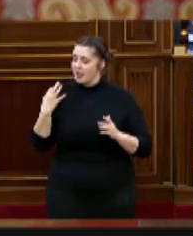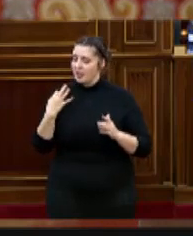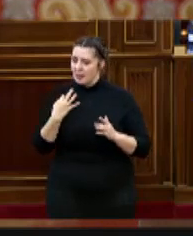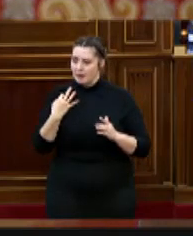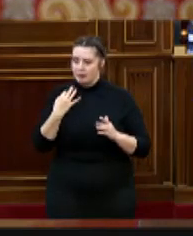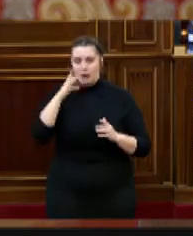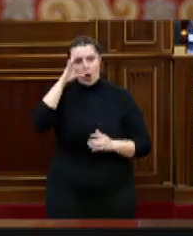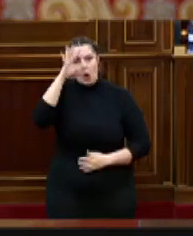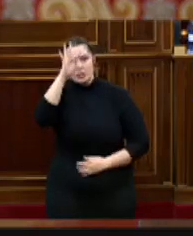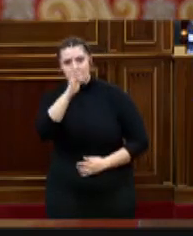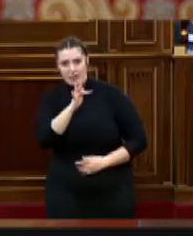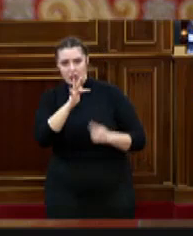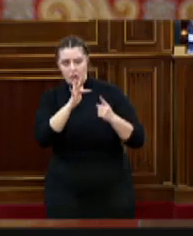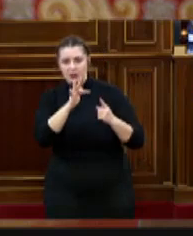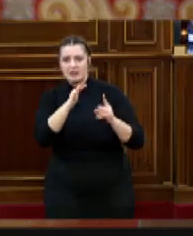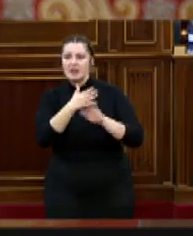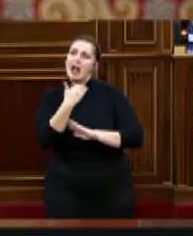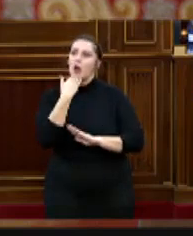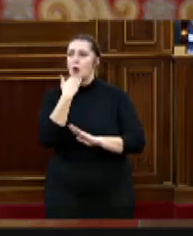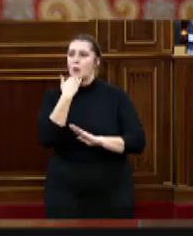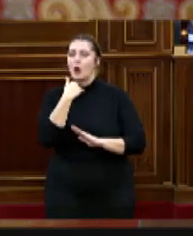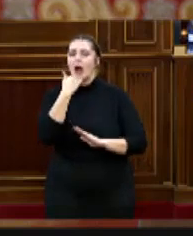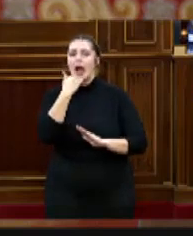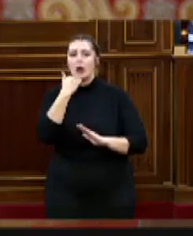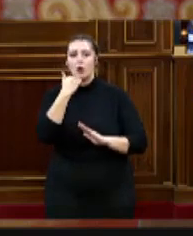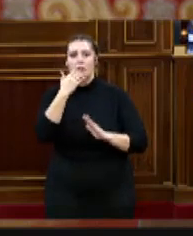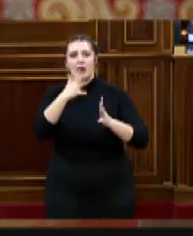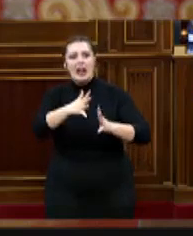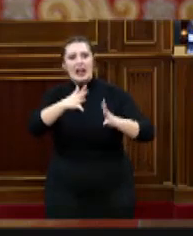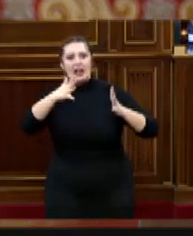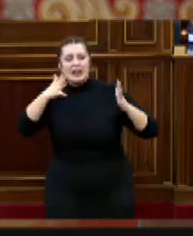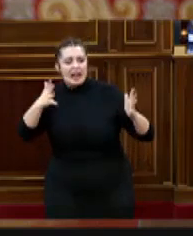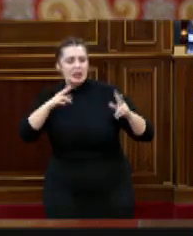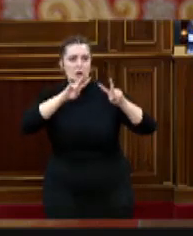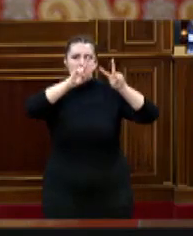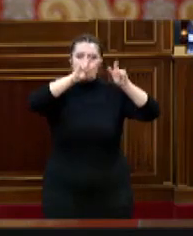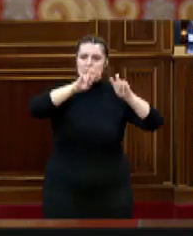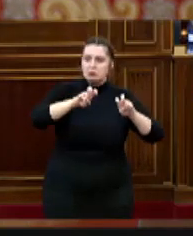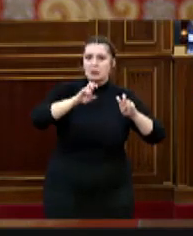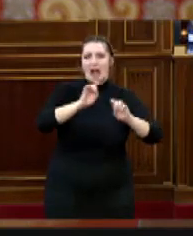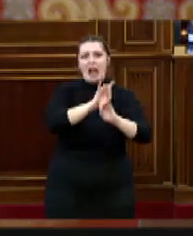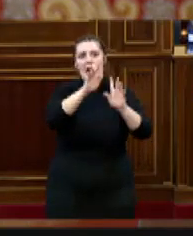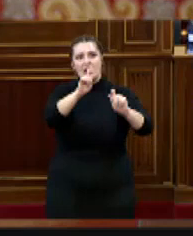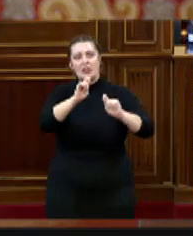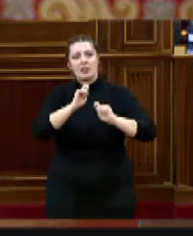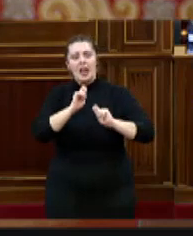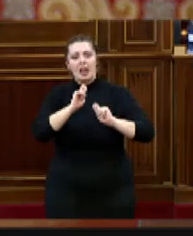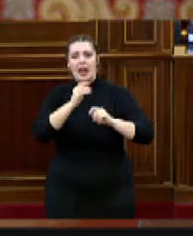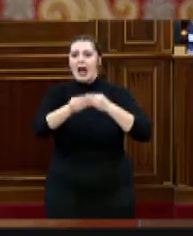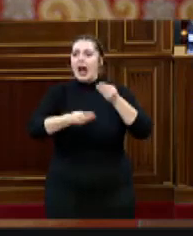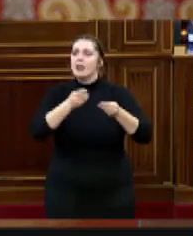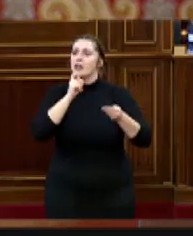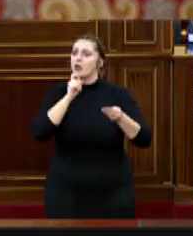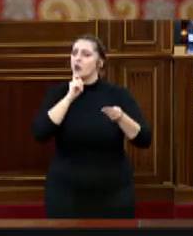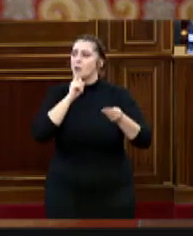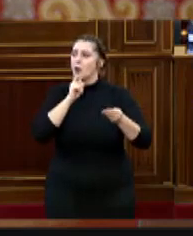la observación que es algo así como algo mecánico un escrutinio una grabación que se realiza